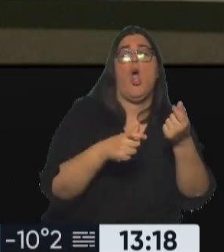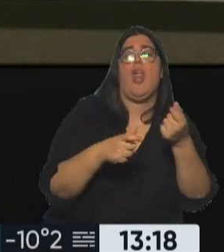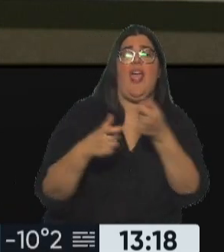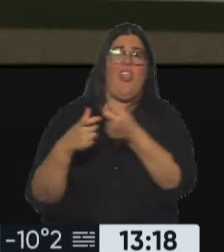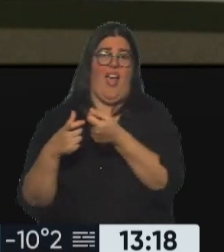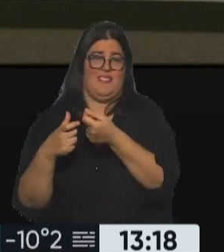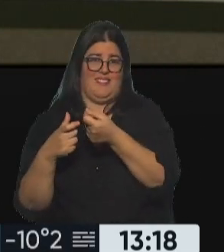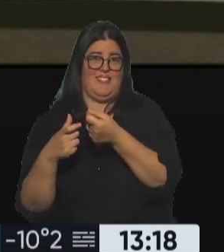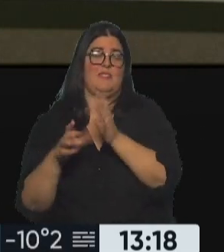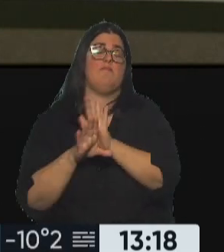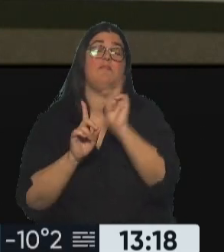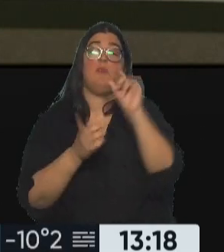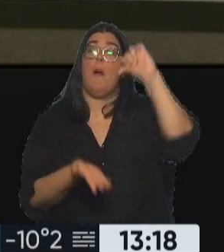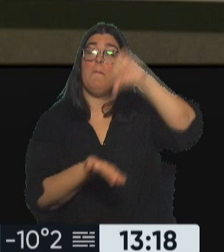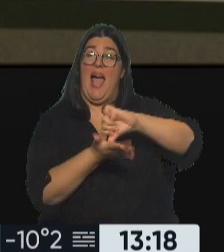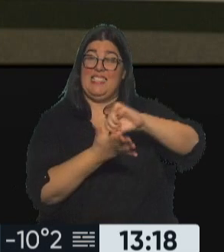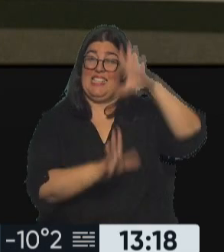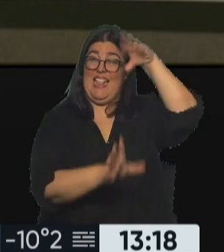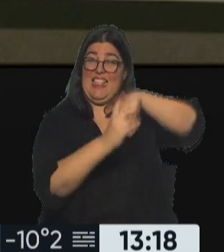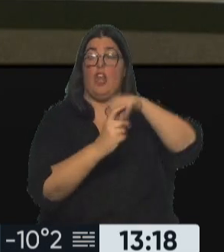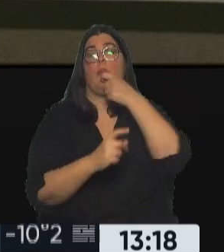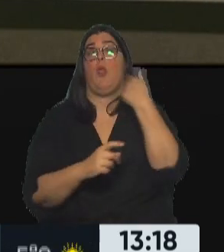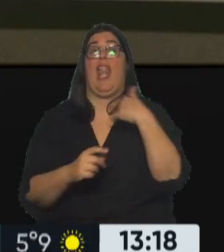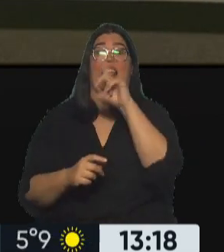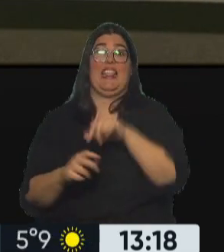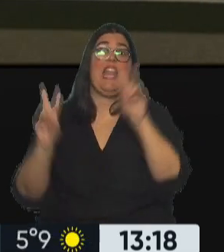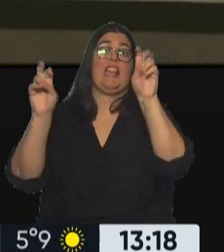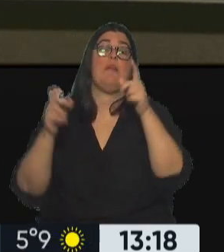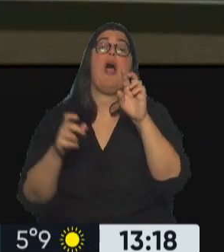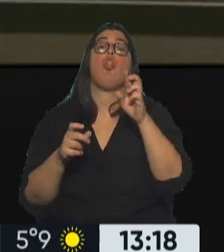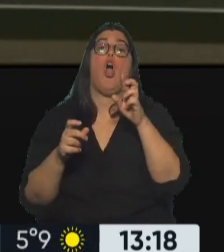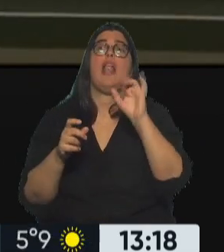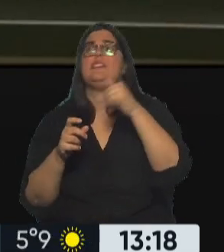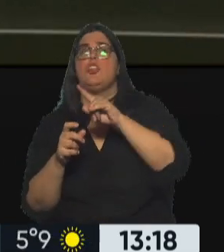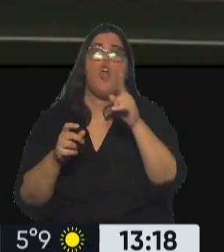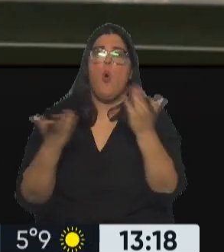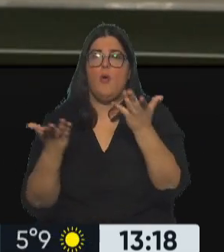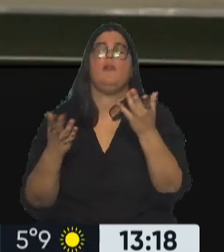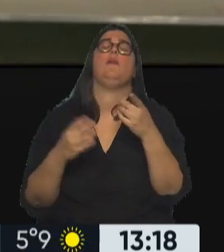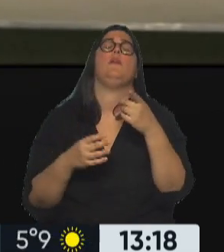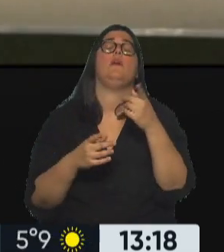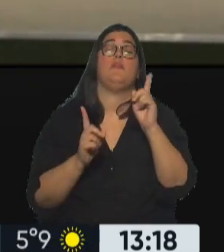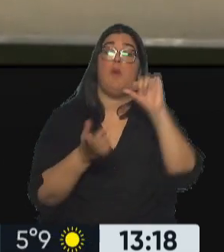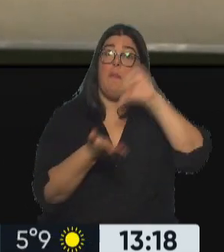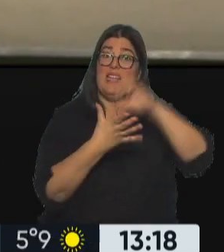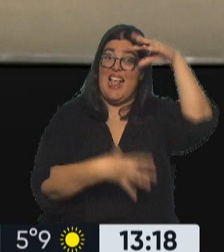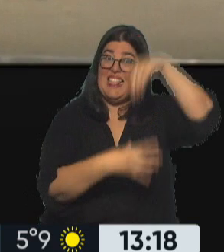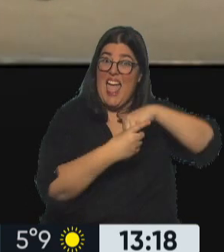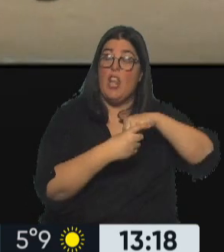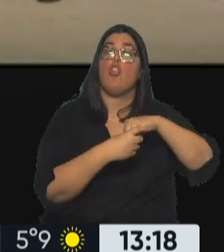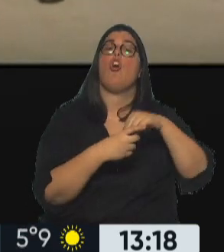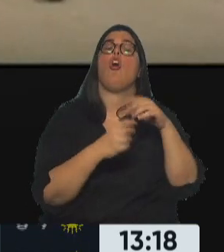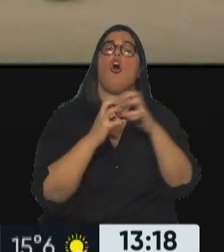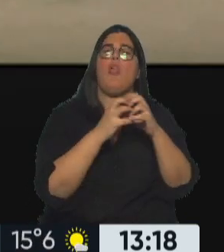de los países, y eso viene muy a tono de la discusión en Argentina sobre dolarización, a nivel interno de los países, el sistema monetario tiene